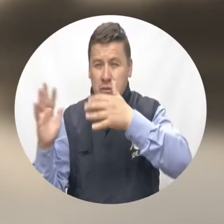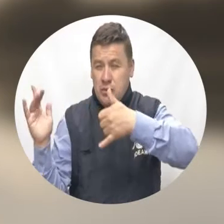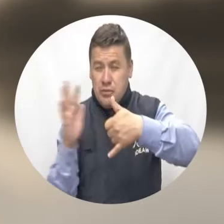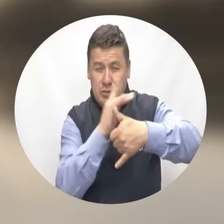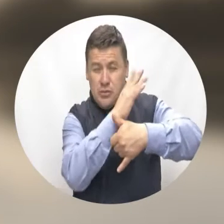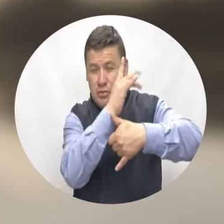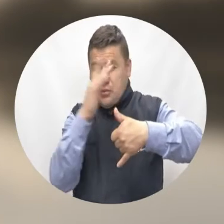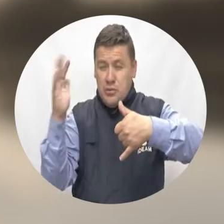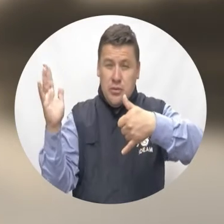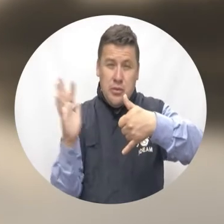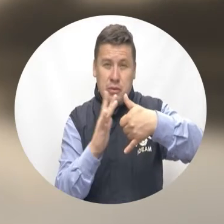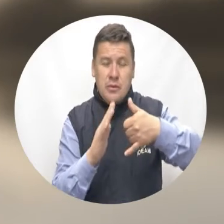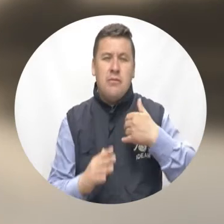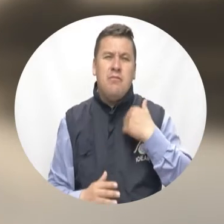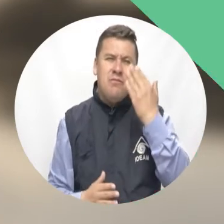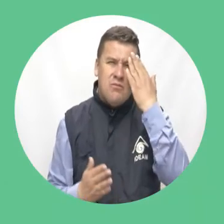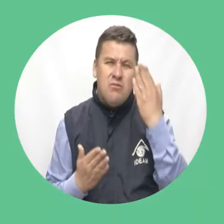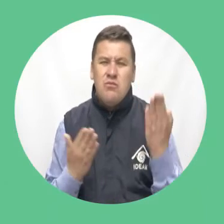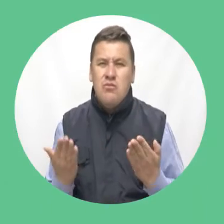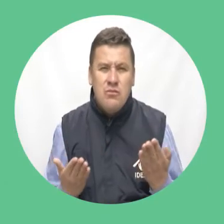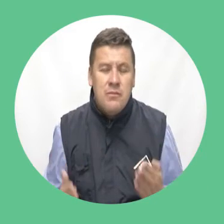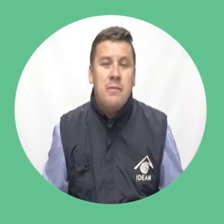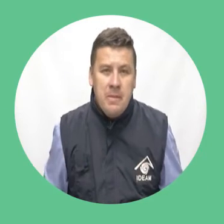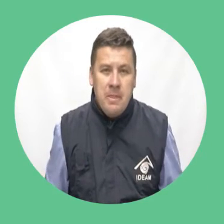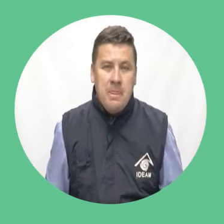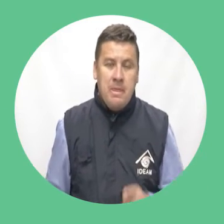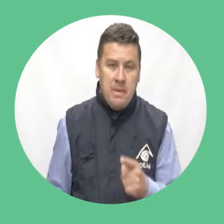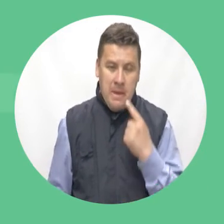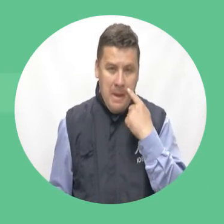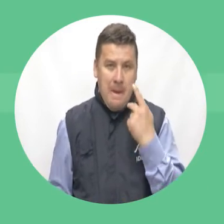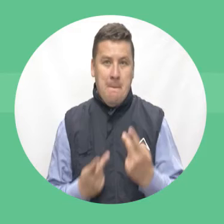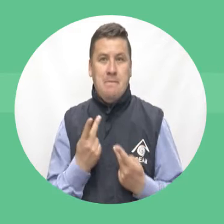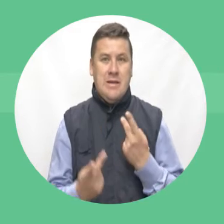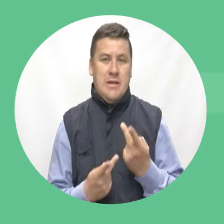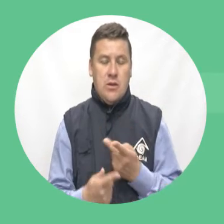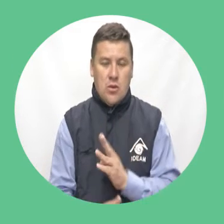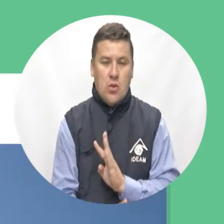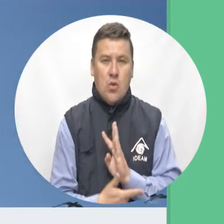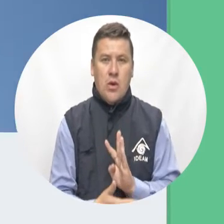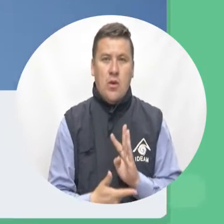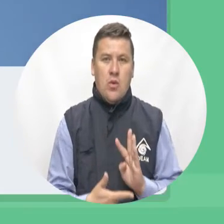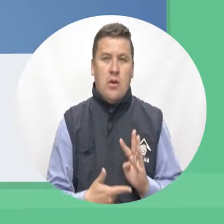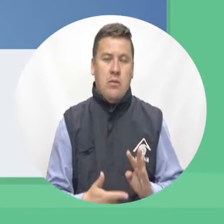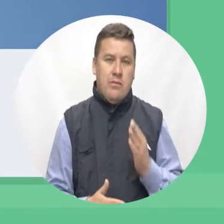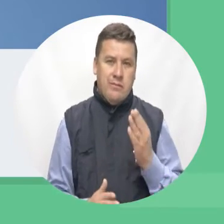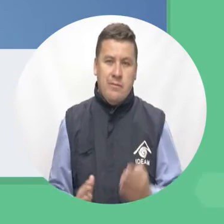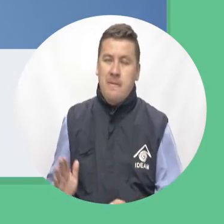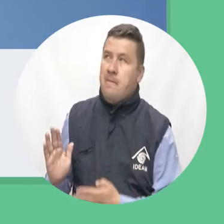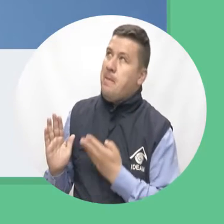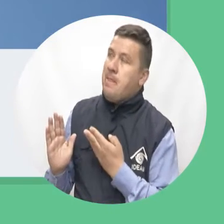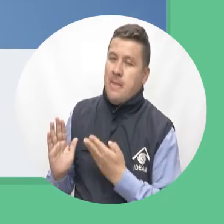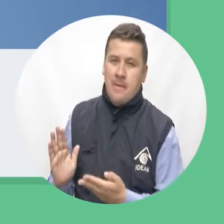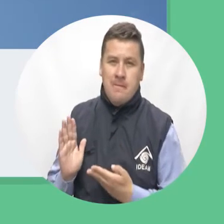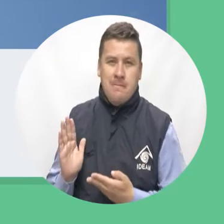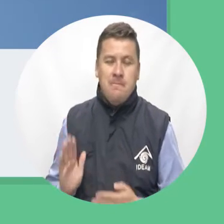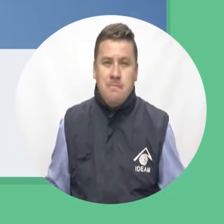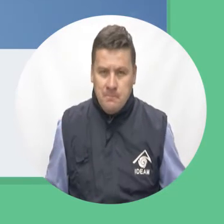por viento y oleaje en el Mar Caribe. Para mayor información sobre el pronóstico del tiempo, visítenos en